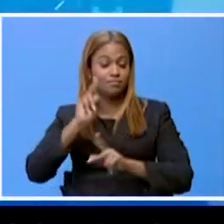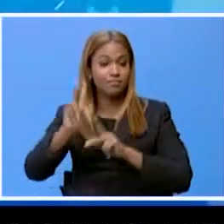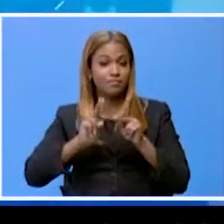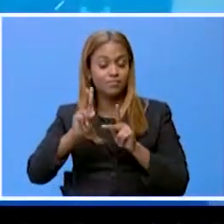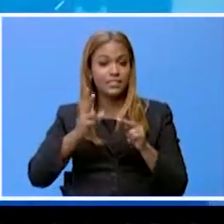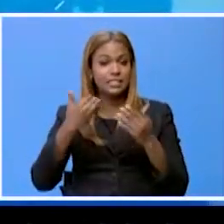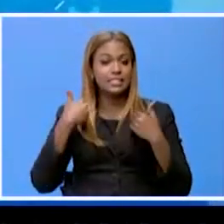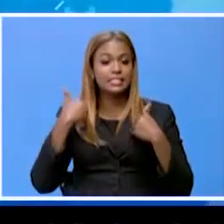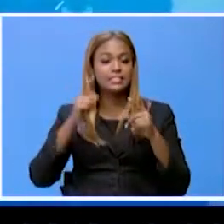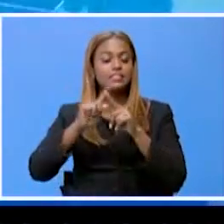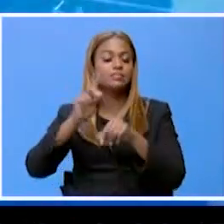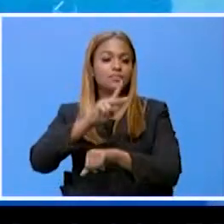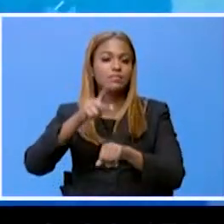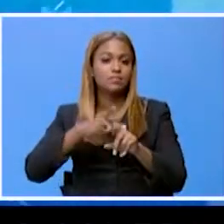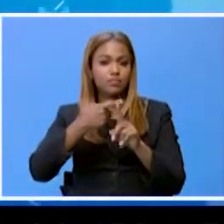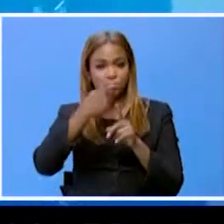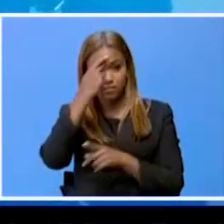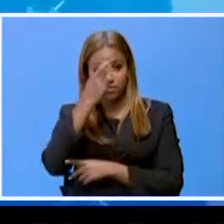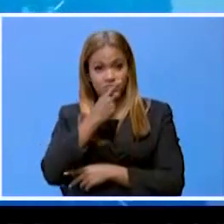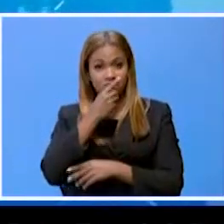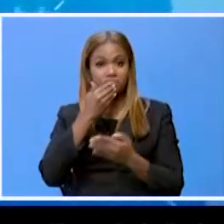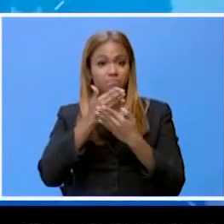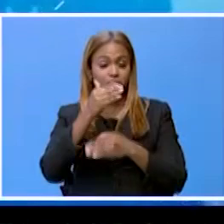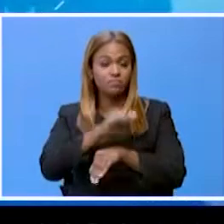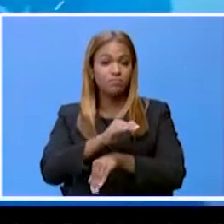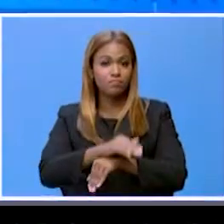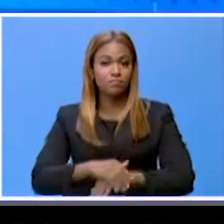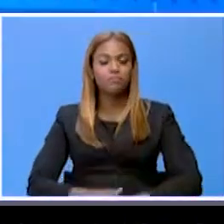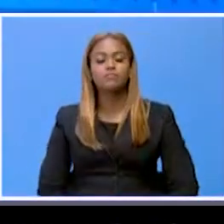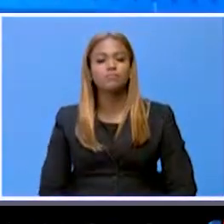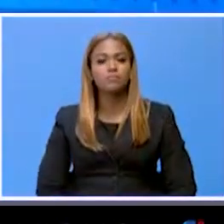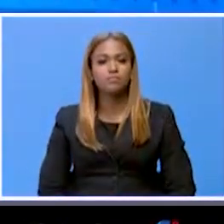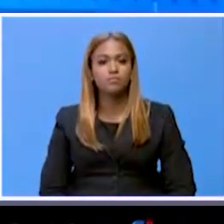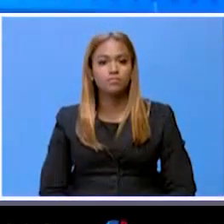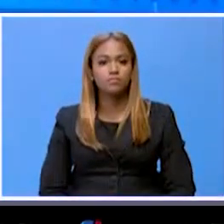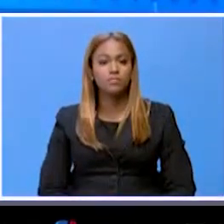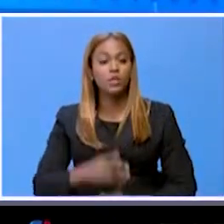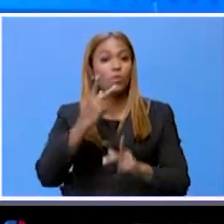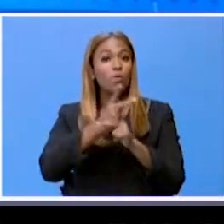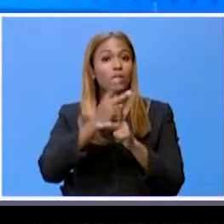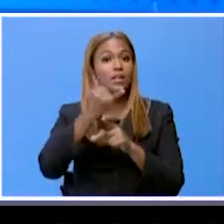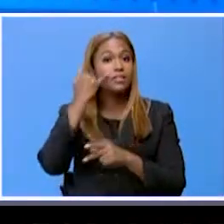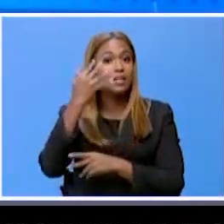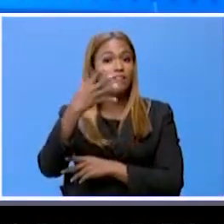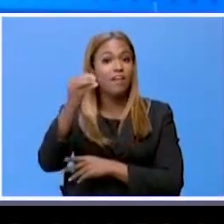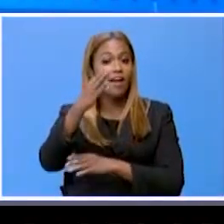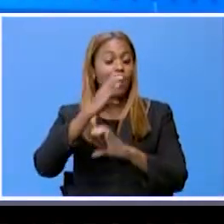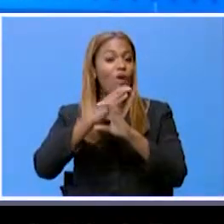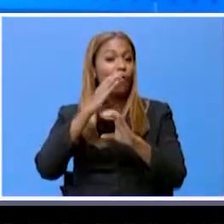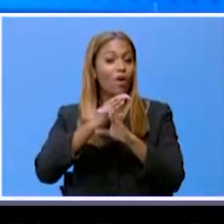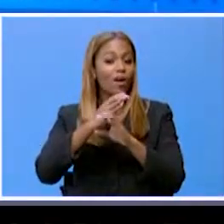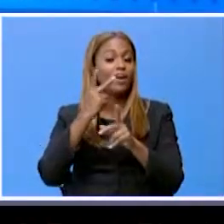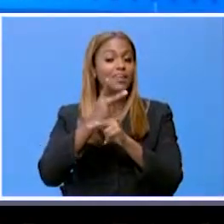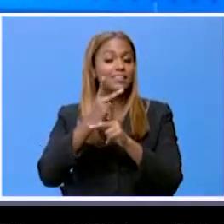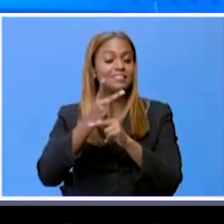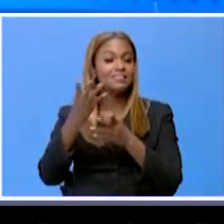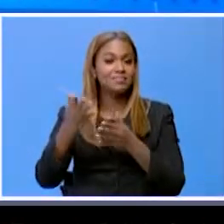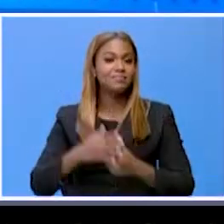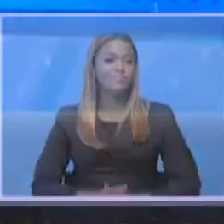a distintas provincias del país. Buenas tardes. Bueno, cuidado si te me vas en esa guagua, Catherine, y muchísimas gracias por tu